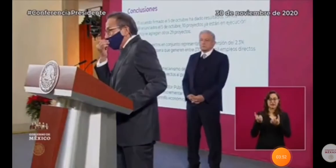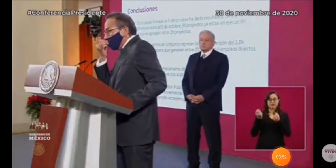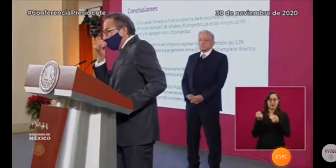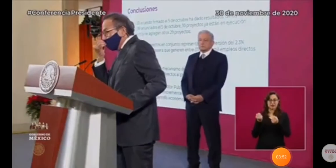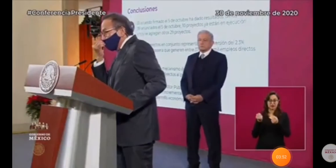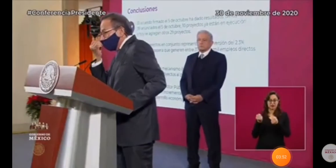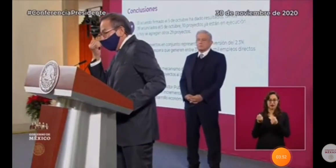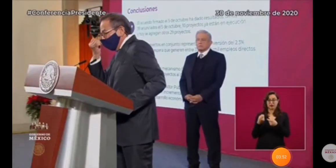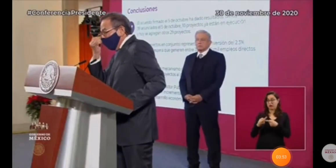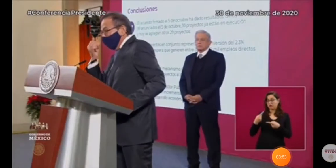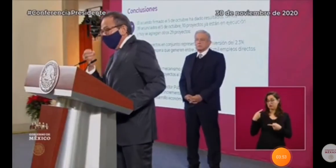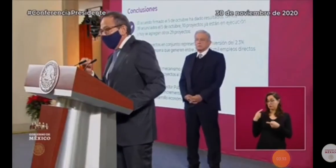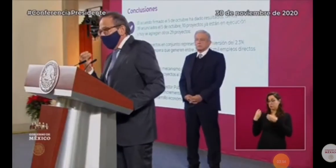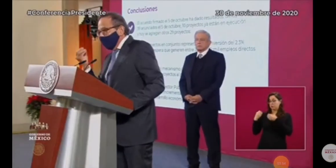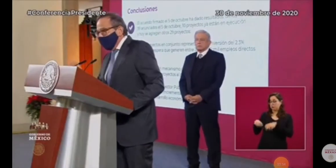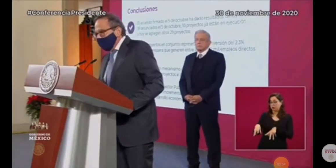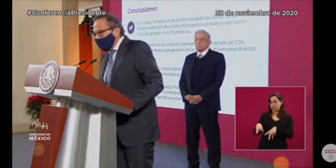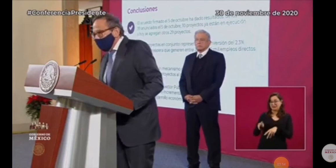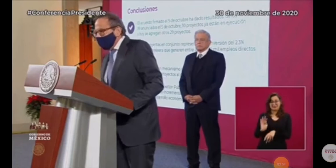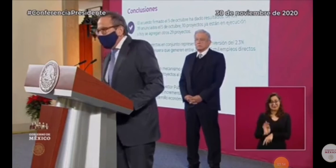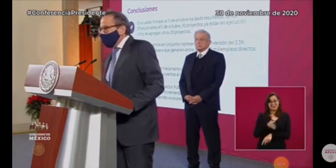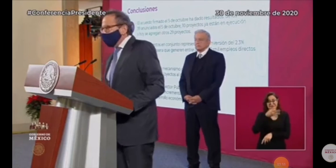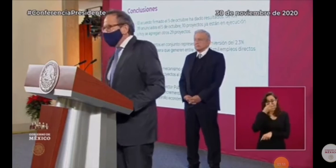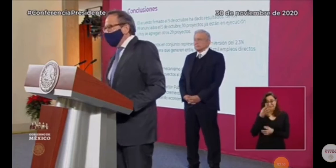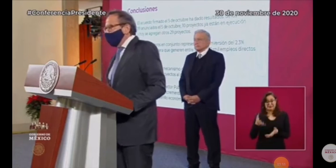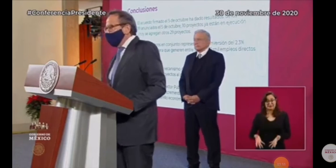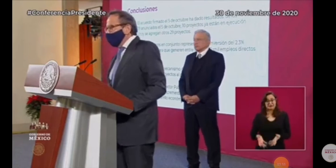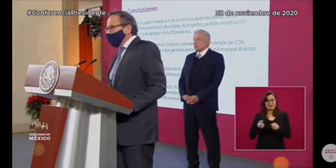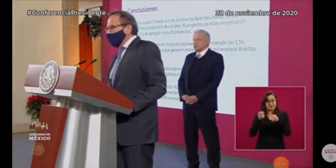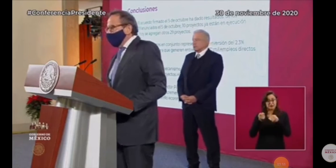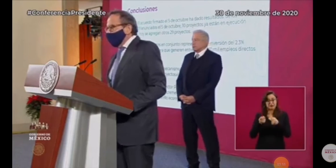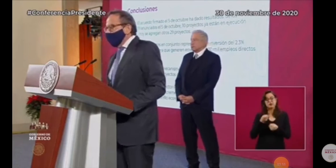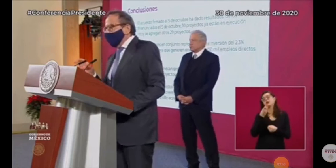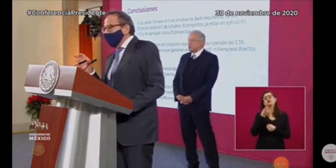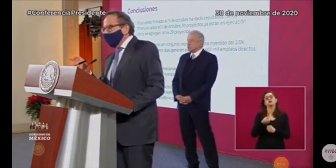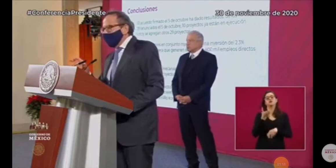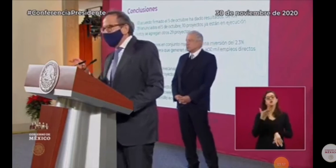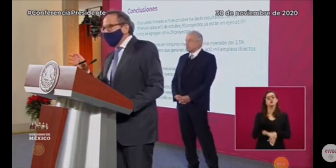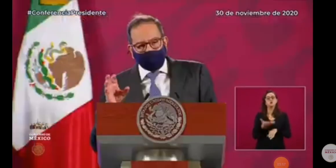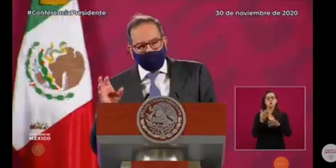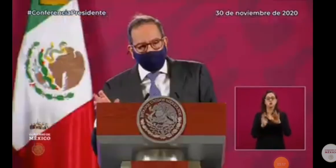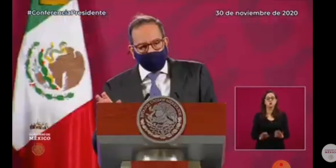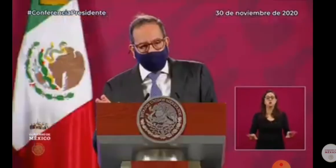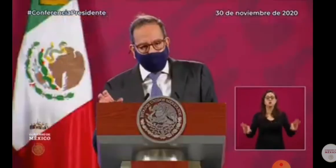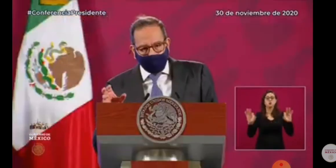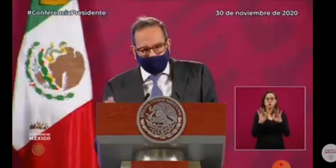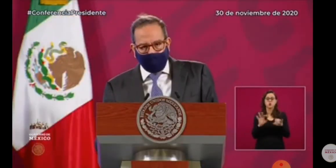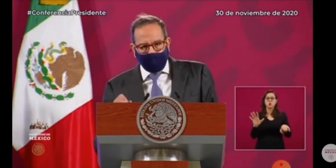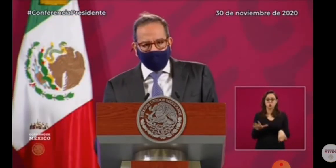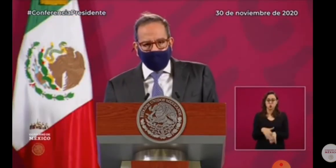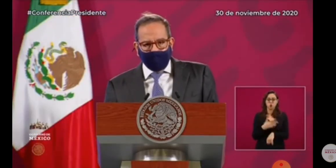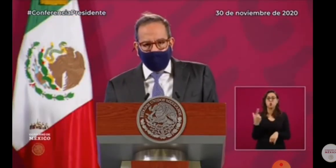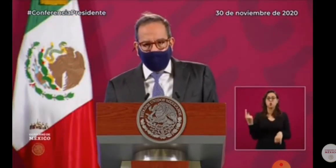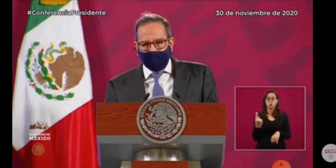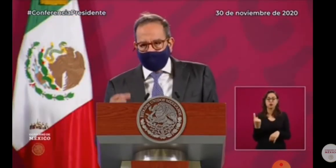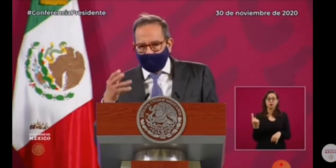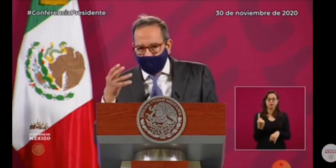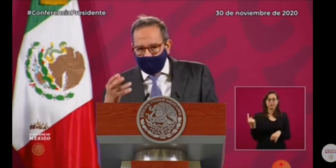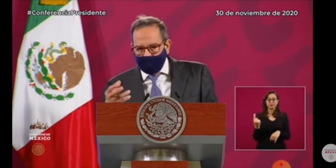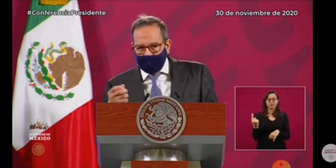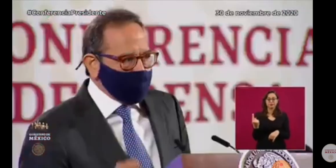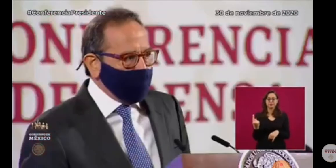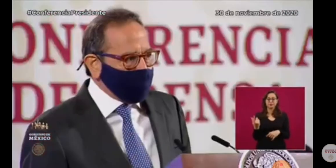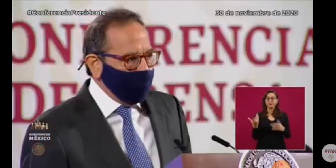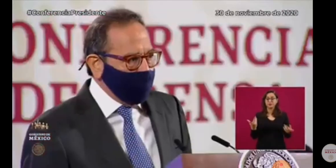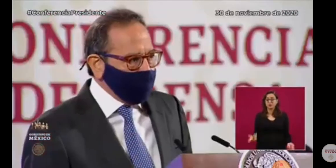empleos que habíamos perdido. Vean la importancia que eso tiene, porque al final esto se traduce, ahora sí, en